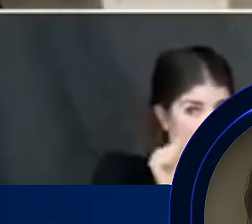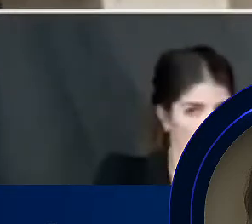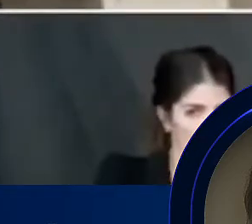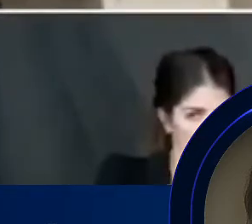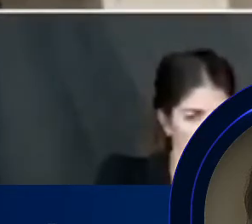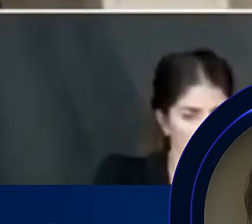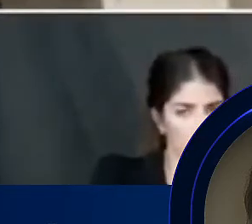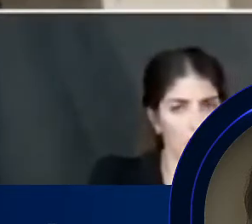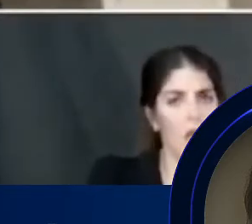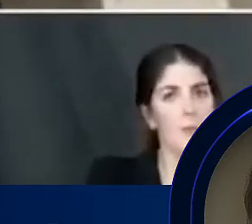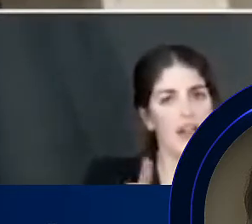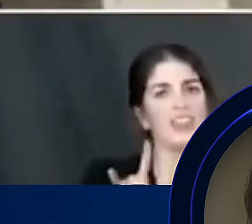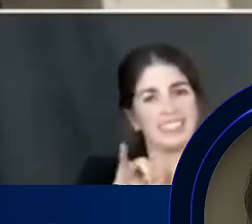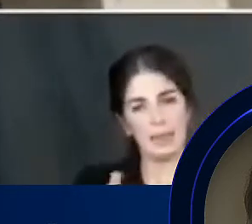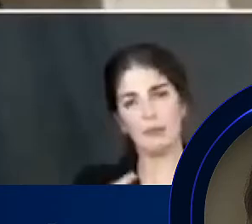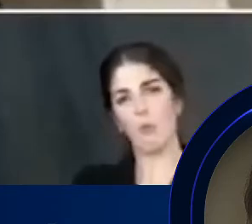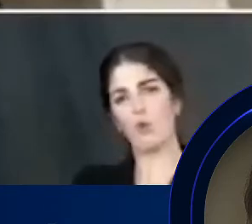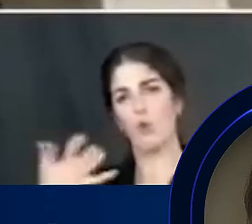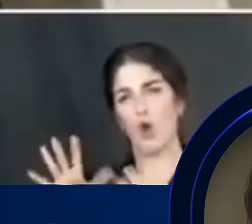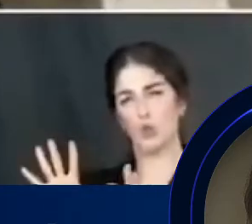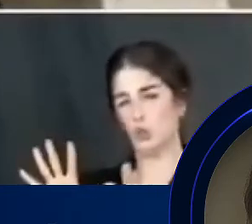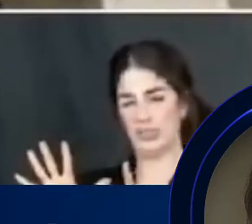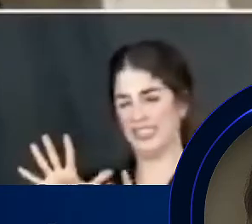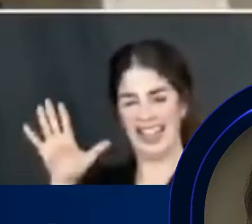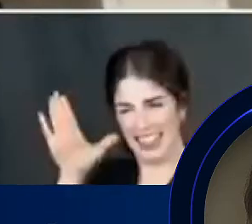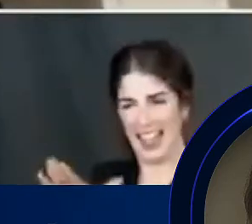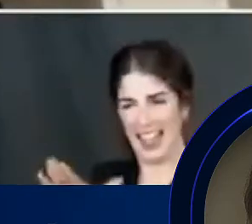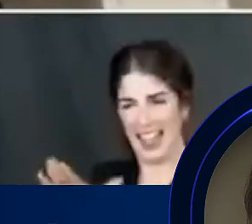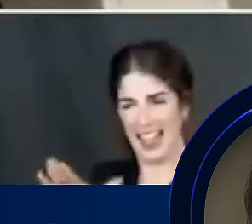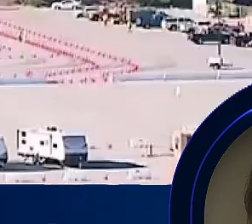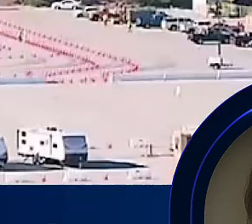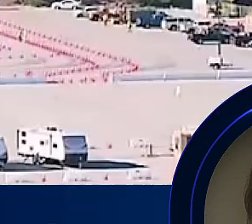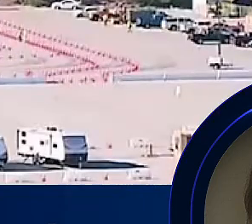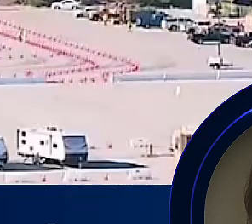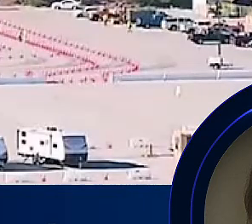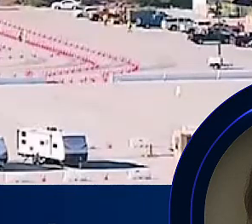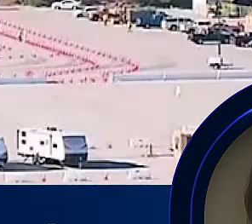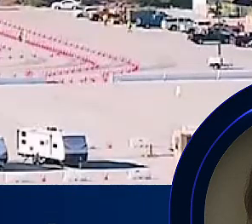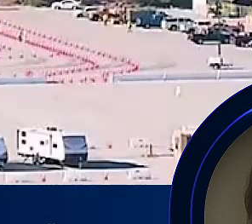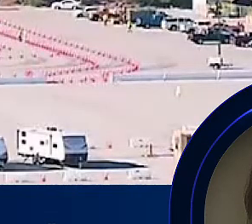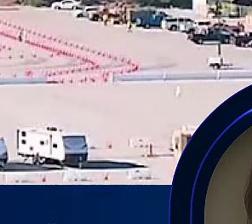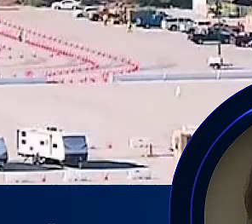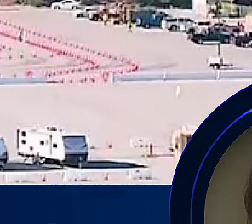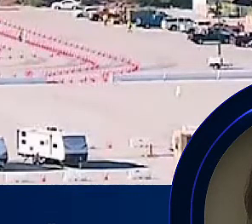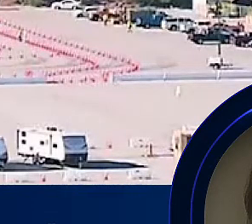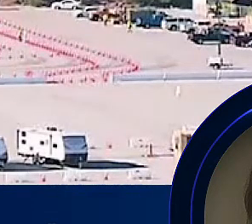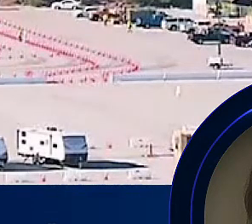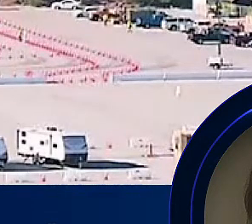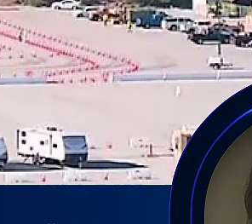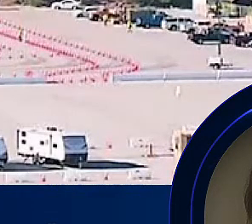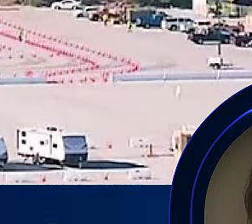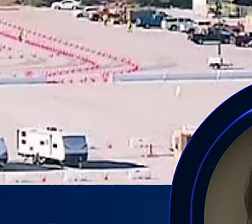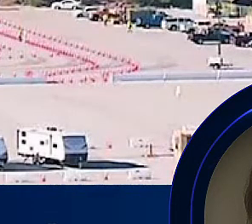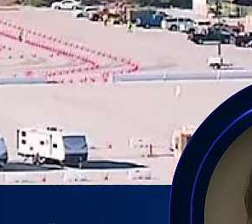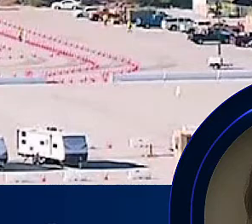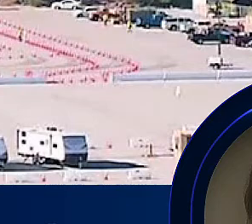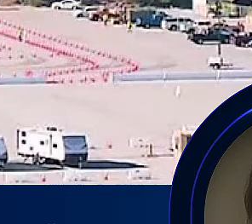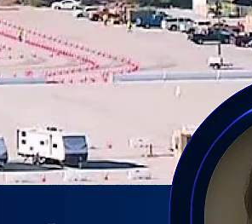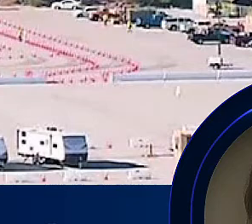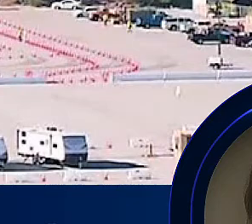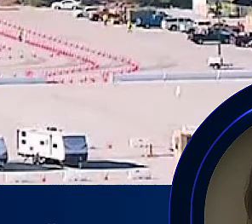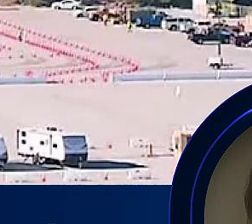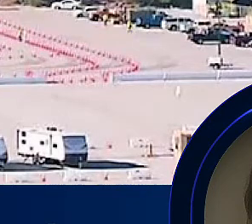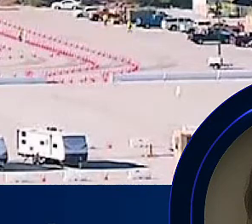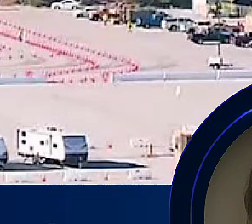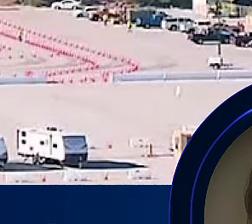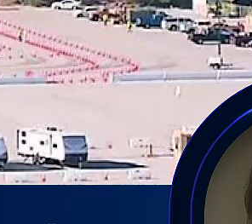crisis y del caso, pues son los que van más adelante, ¿no? Gran Bretaña, que tiene un gran problema porque ahí apareció una nueva variante